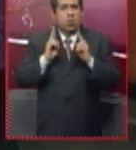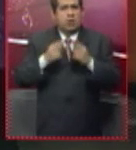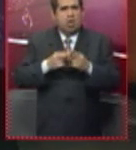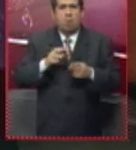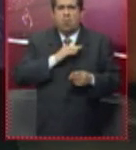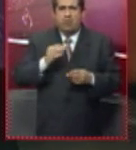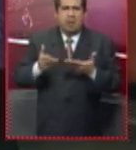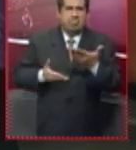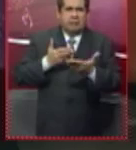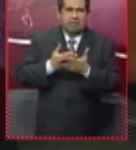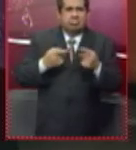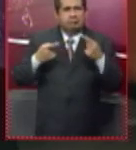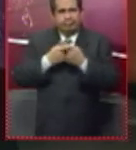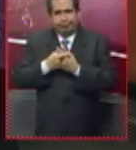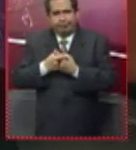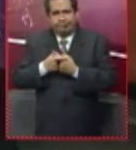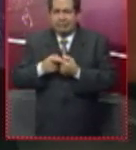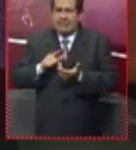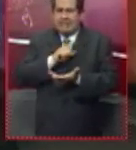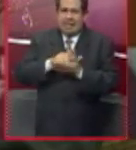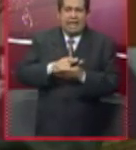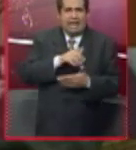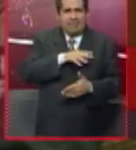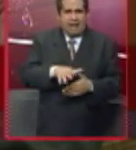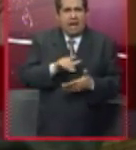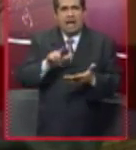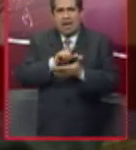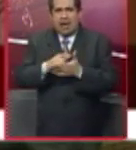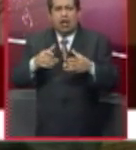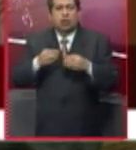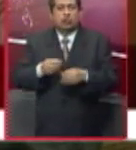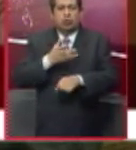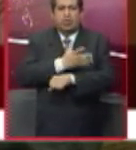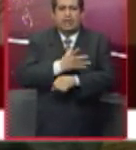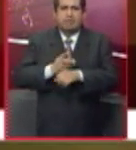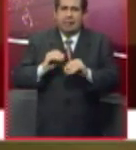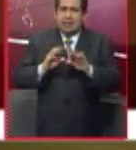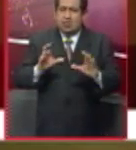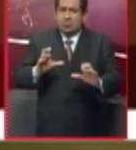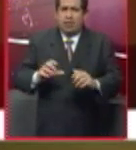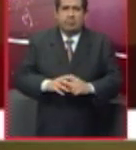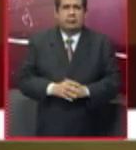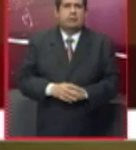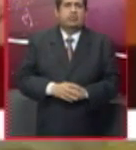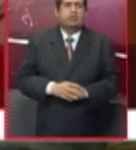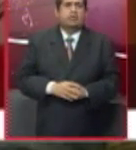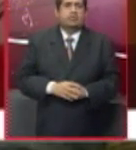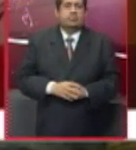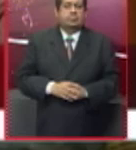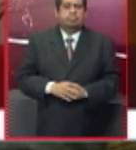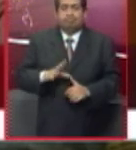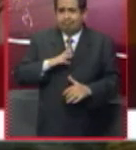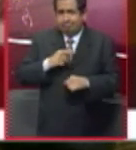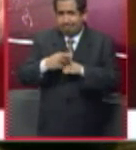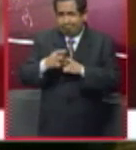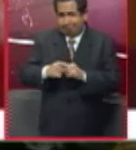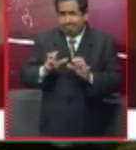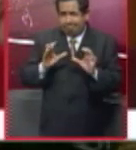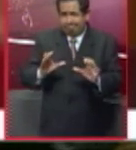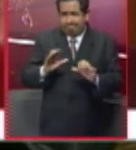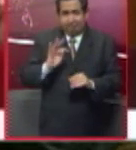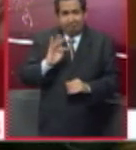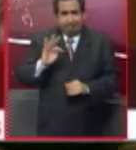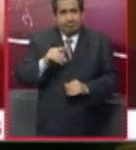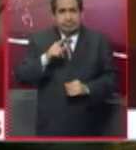podrían presentar contradicciones entre la norma general y la ley federal en materia de transparencia. Hay un riesgo de que